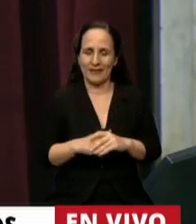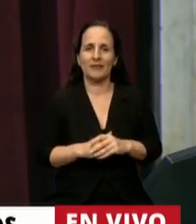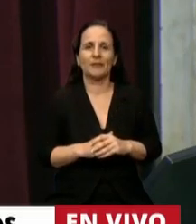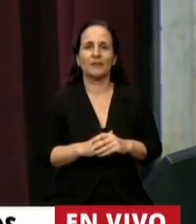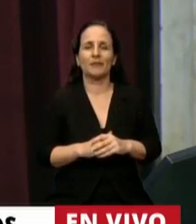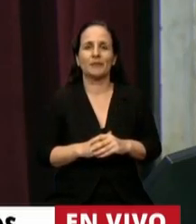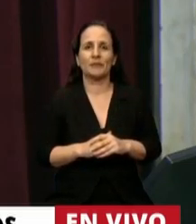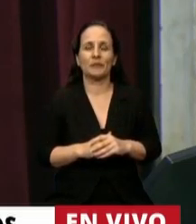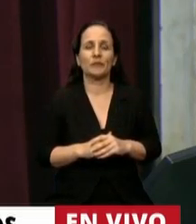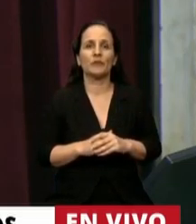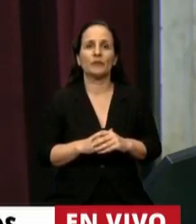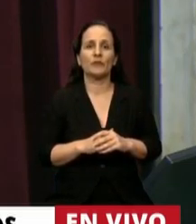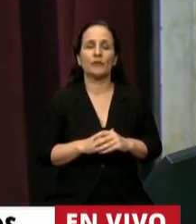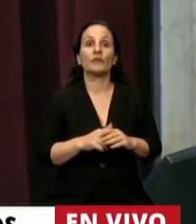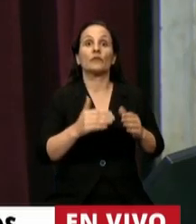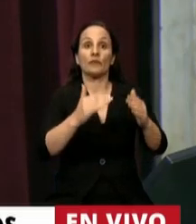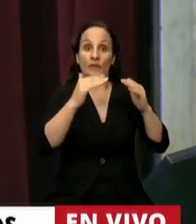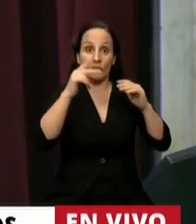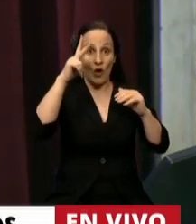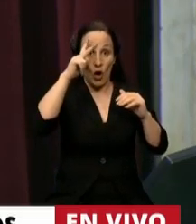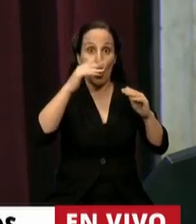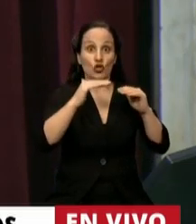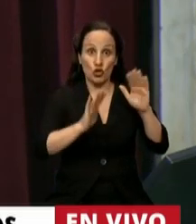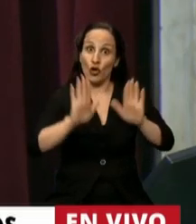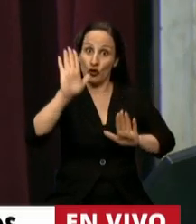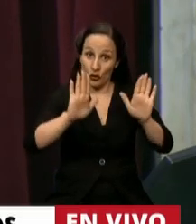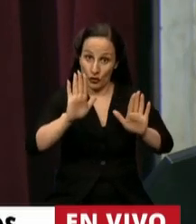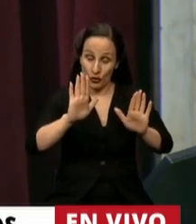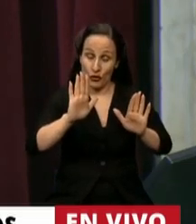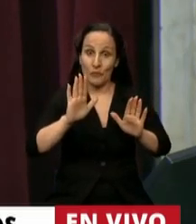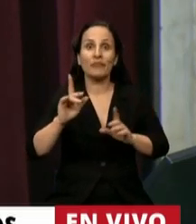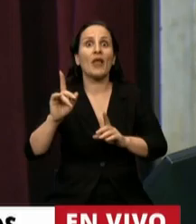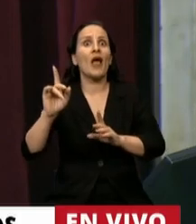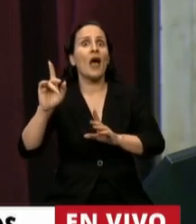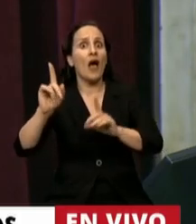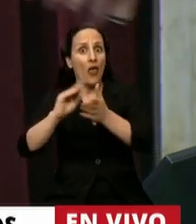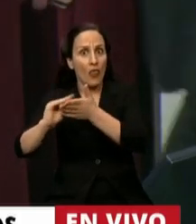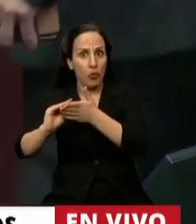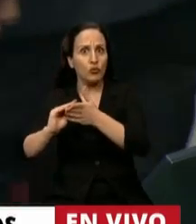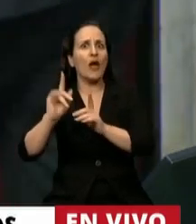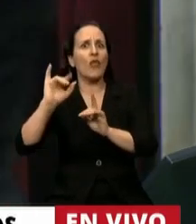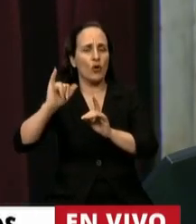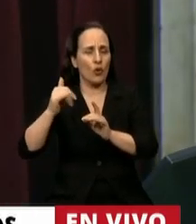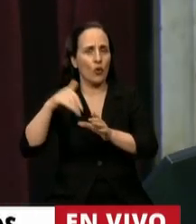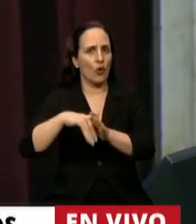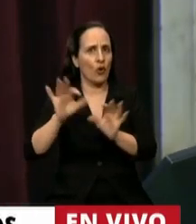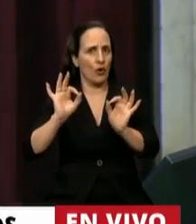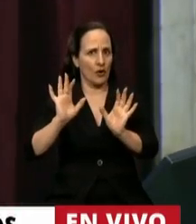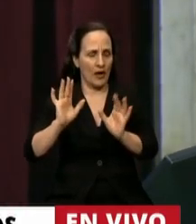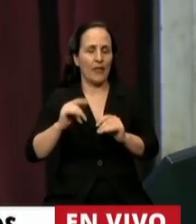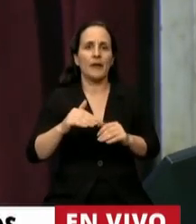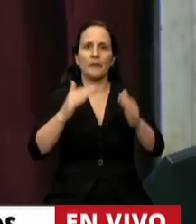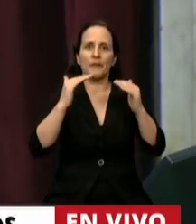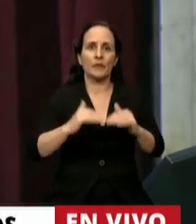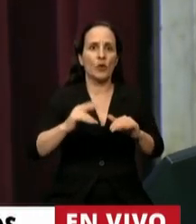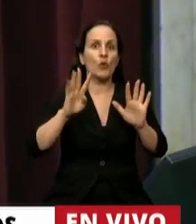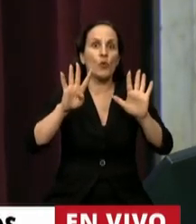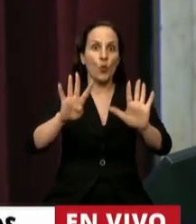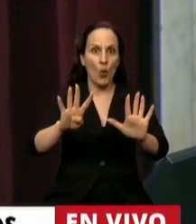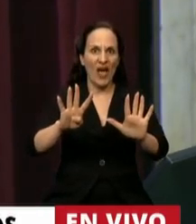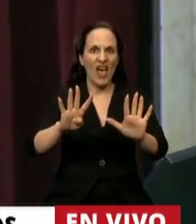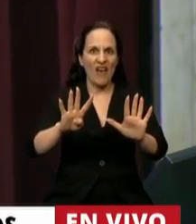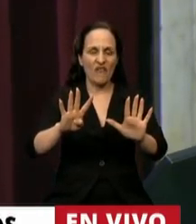particular. El artículo 8 por signos, y hay algunos diputados que van a manifestar su abstención. El artículo 9